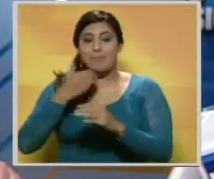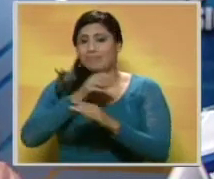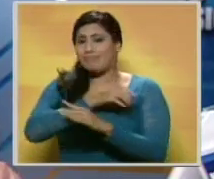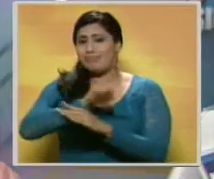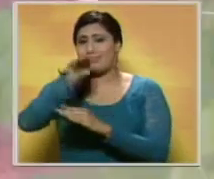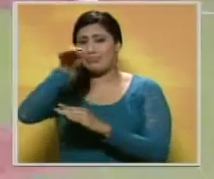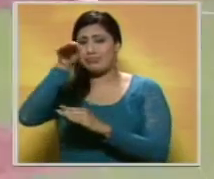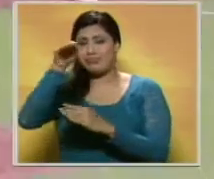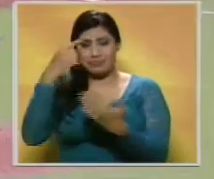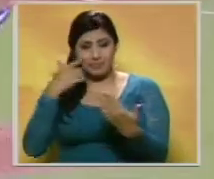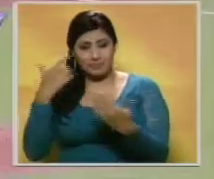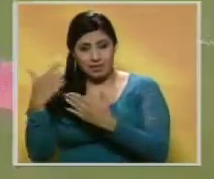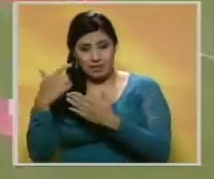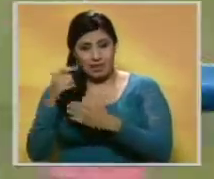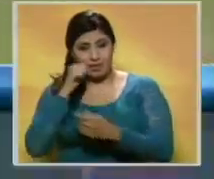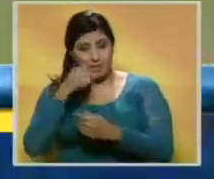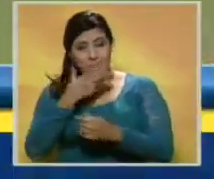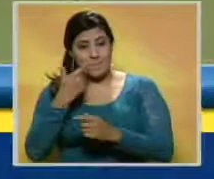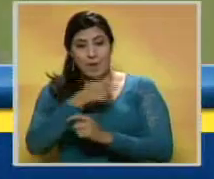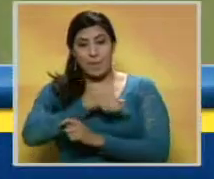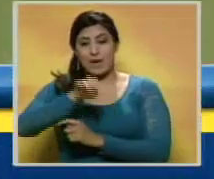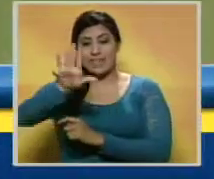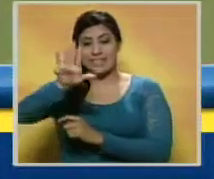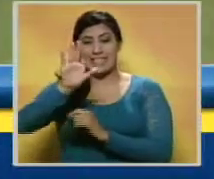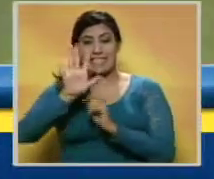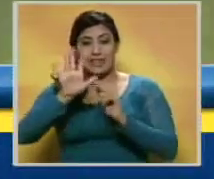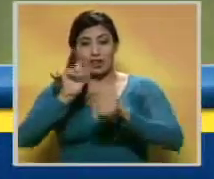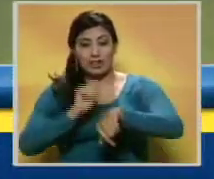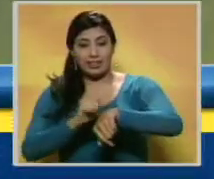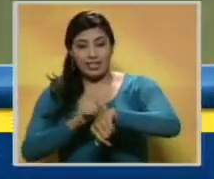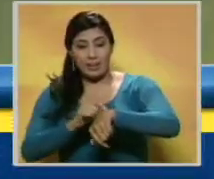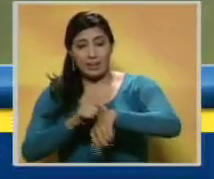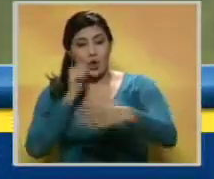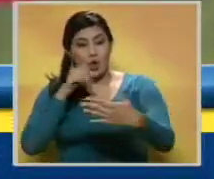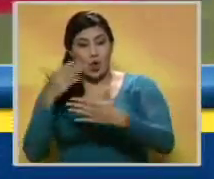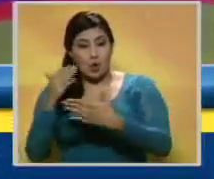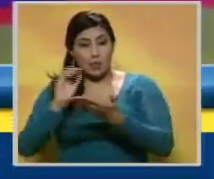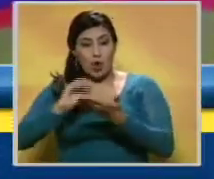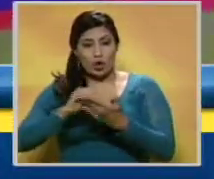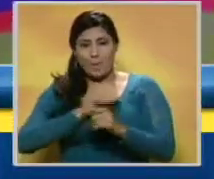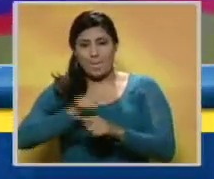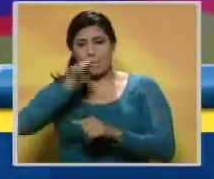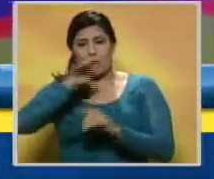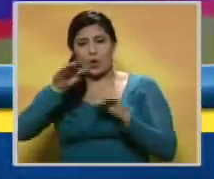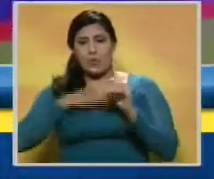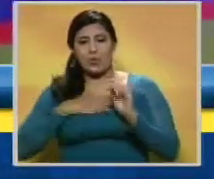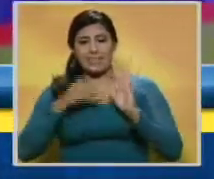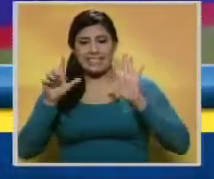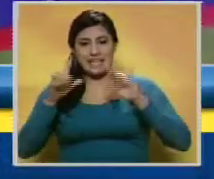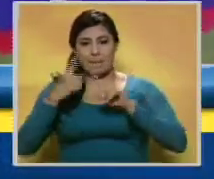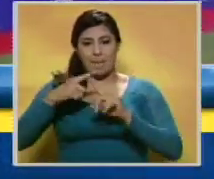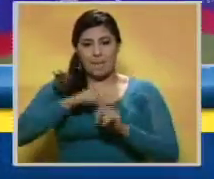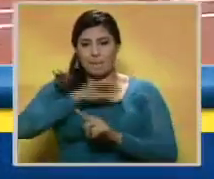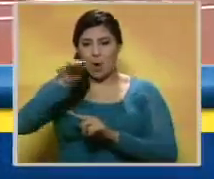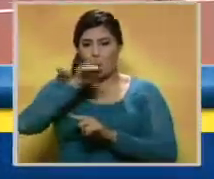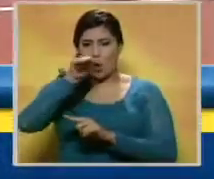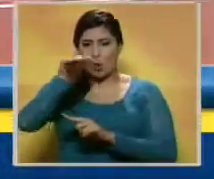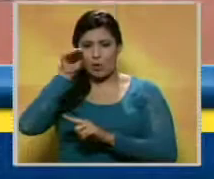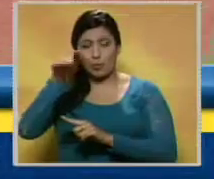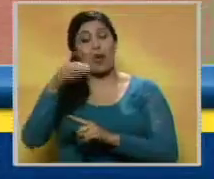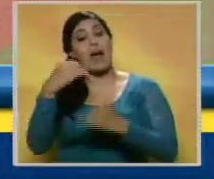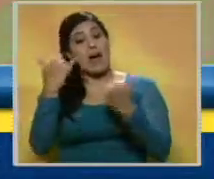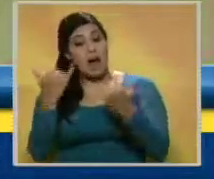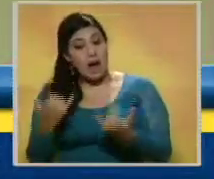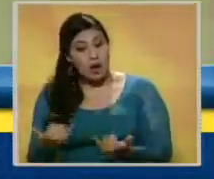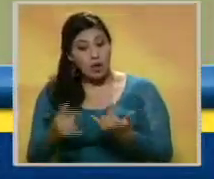calle. Nos vamos al Rogers Center, quinto inning, y Robinson Chirinos, que despacha su séptimo jonrón de la campaña. Aquí vemos el batazo de vuelta